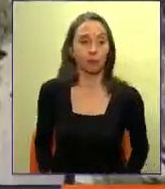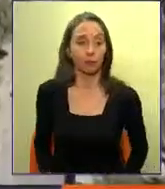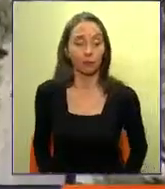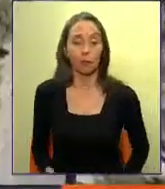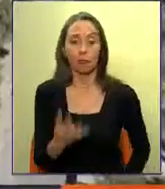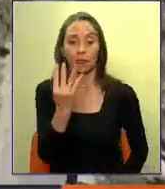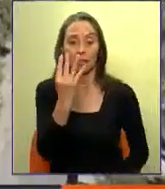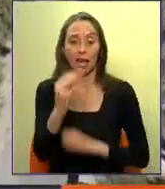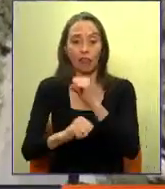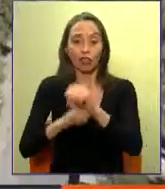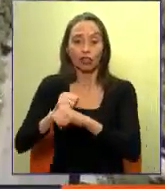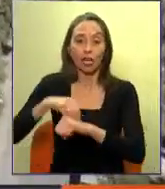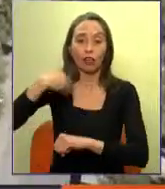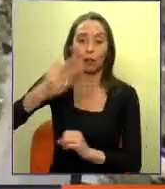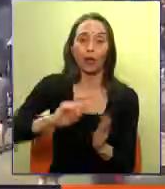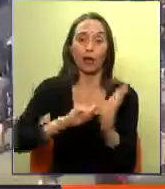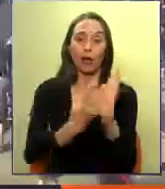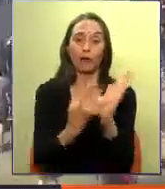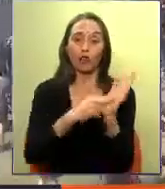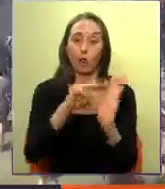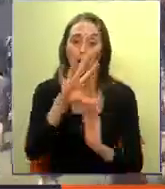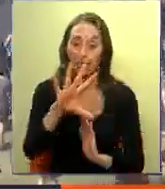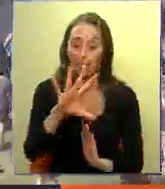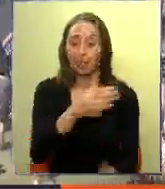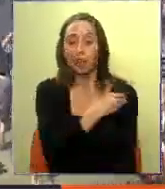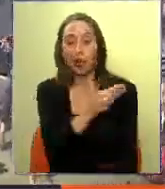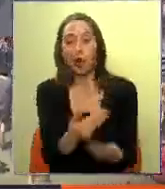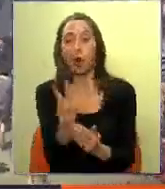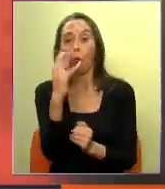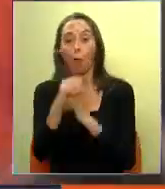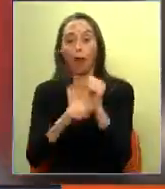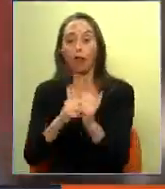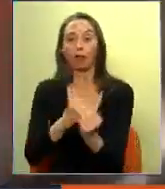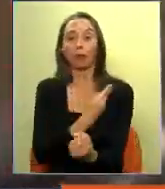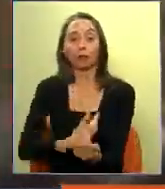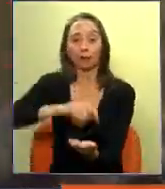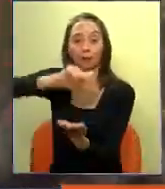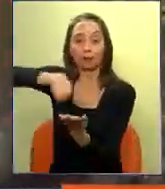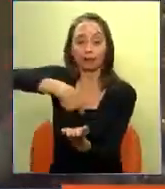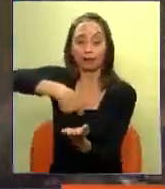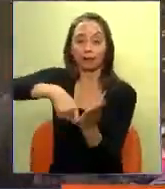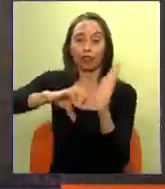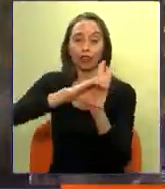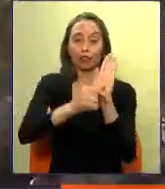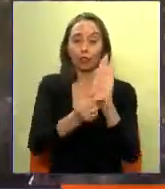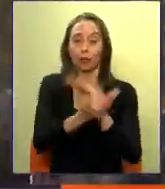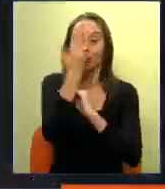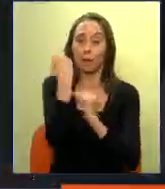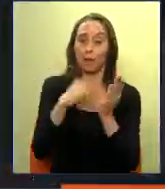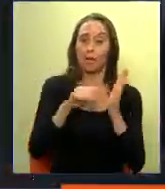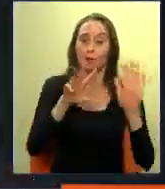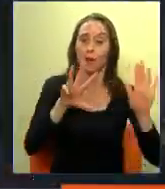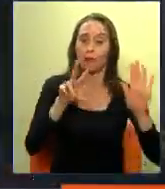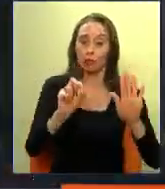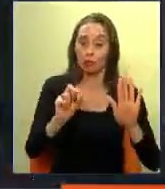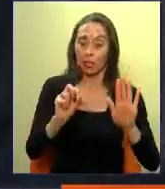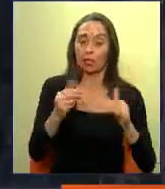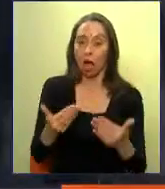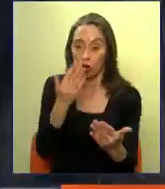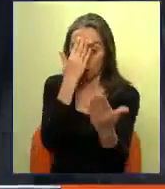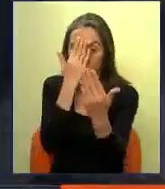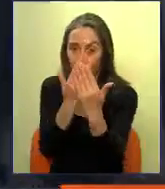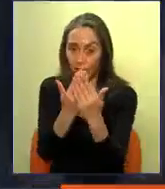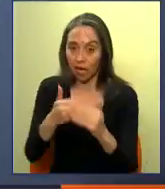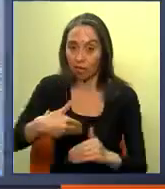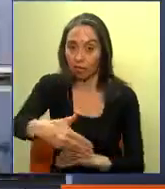14 años después de esas reformas y casi 40 desde que fuera promulgada, la Constitución de 1980 enfrenta un escenario